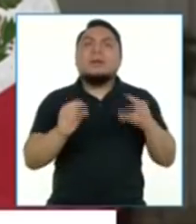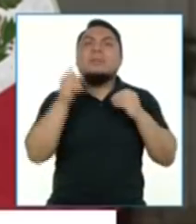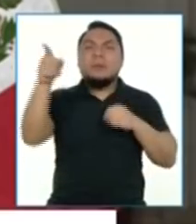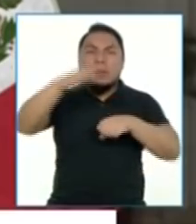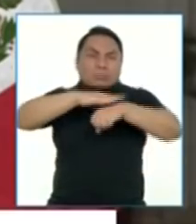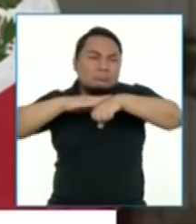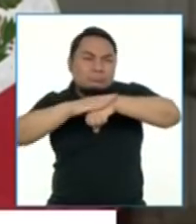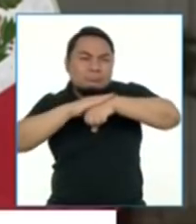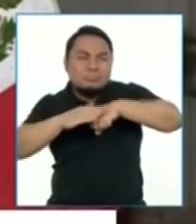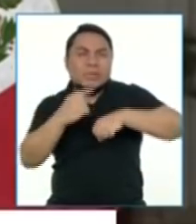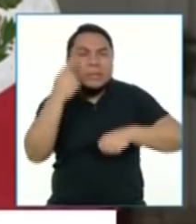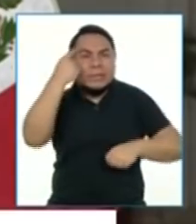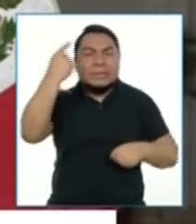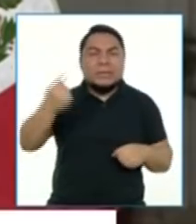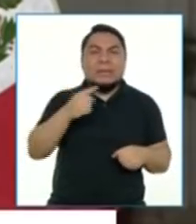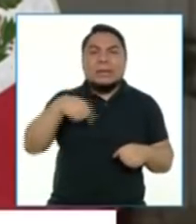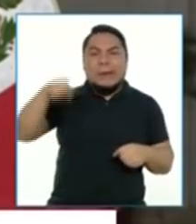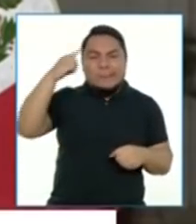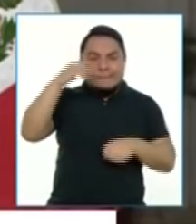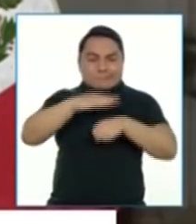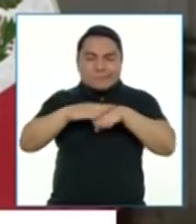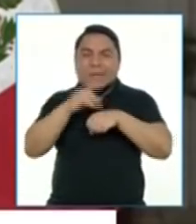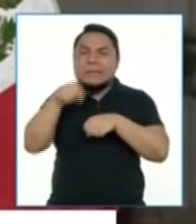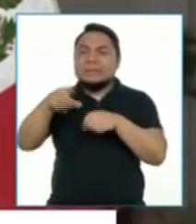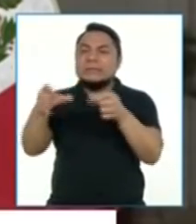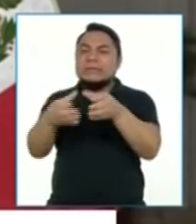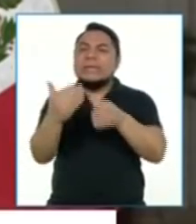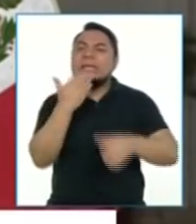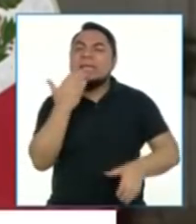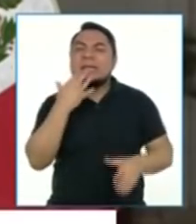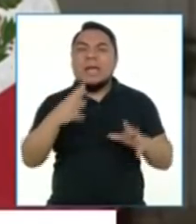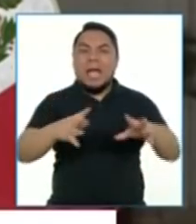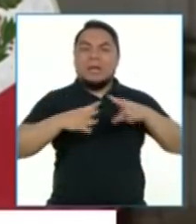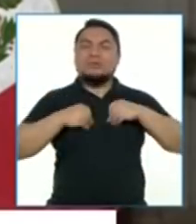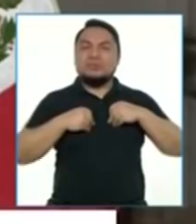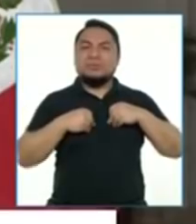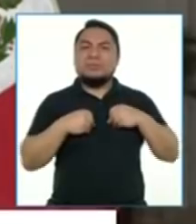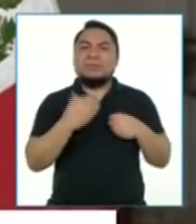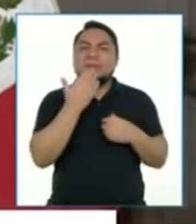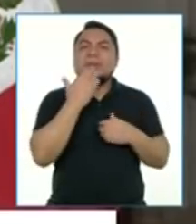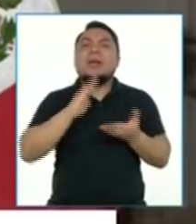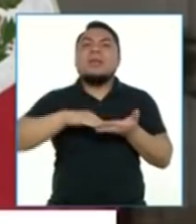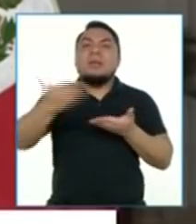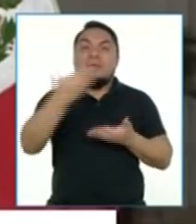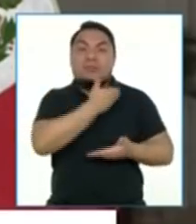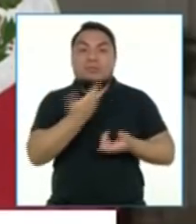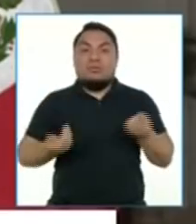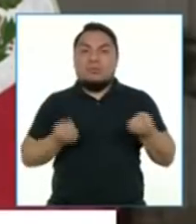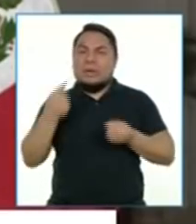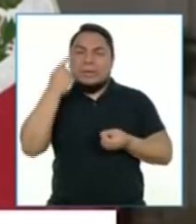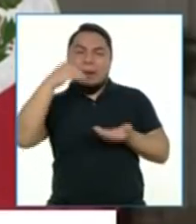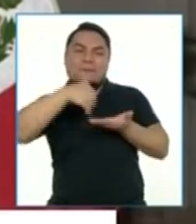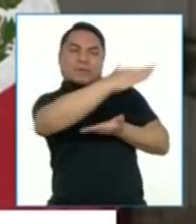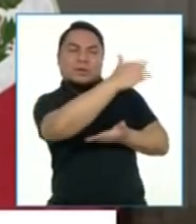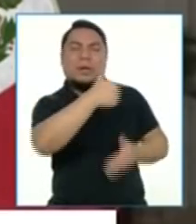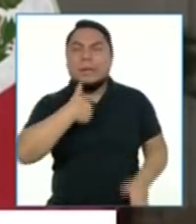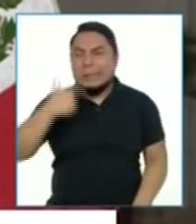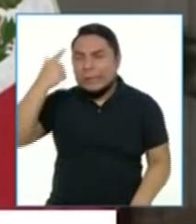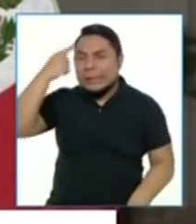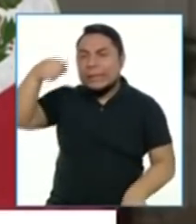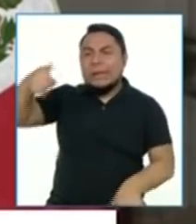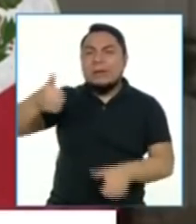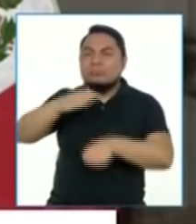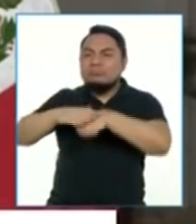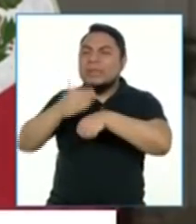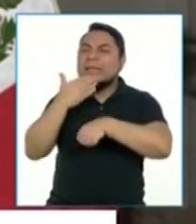ahora es este asunto pero vamos pueden ser muchas materias muy muy delicadas muy sensibles no no no